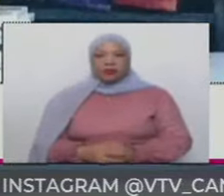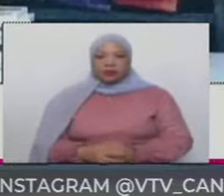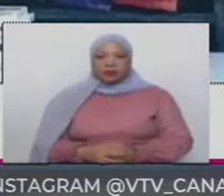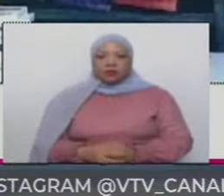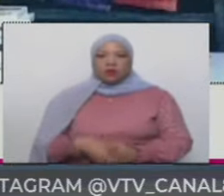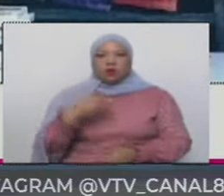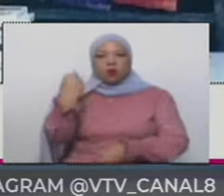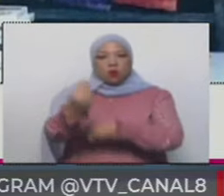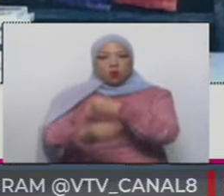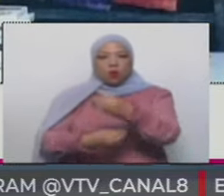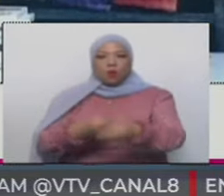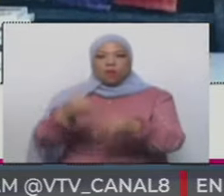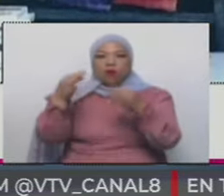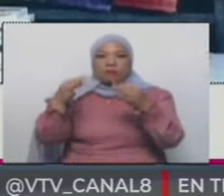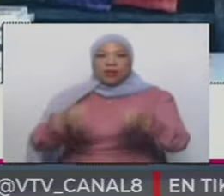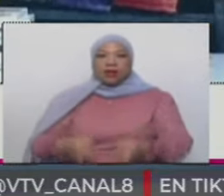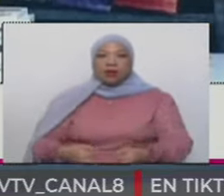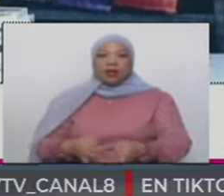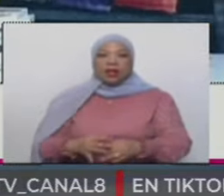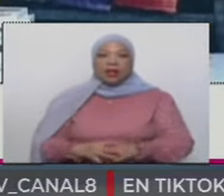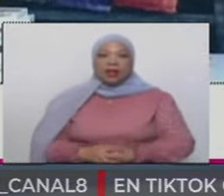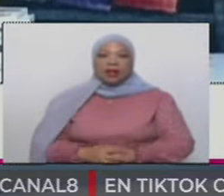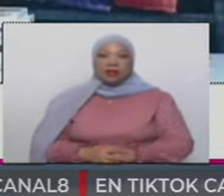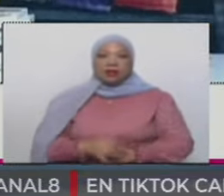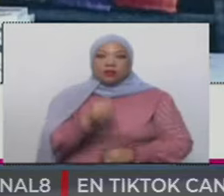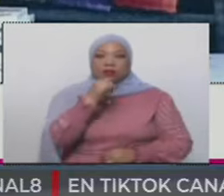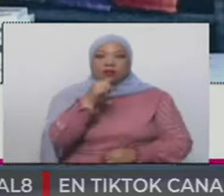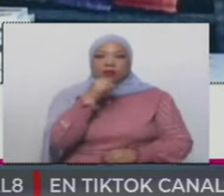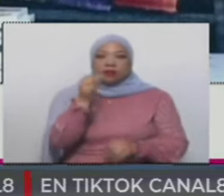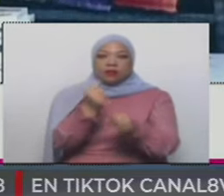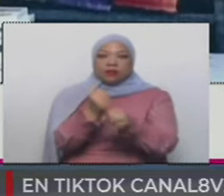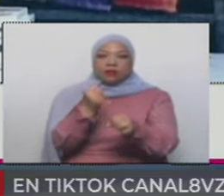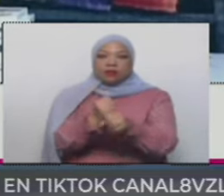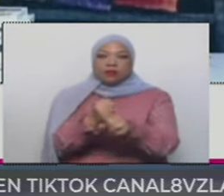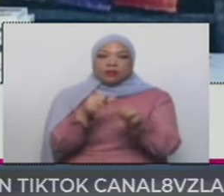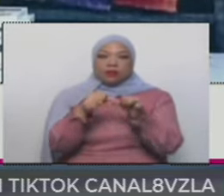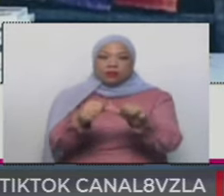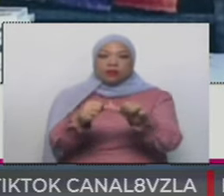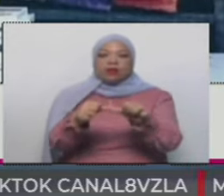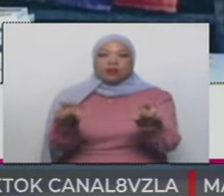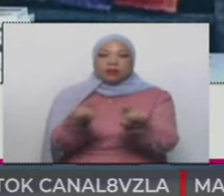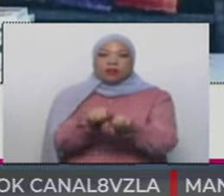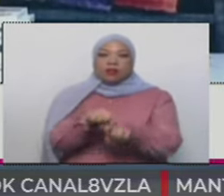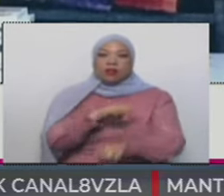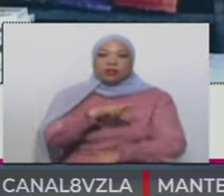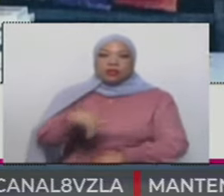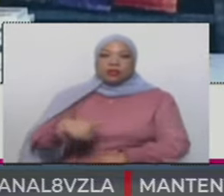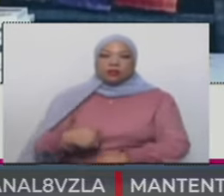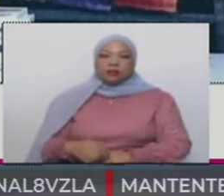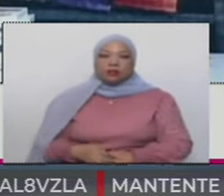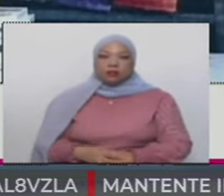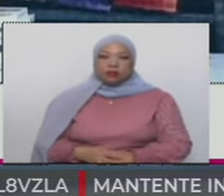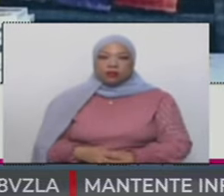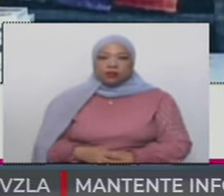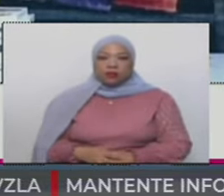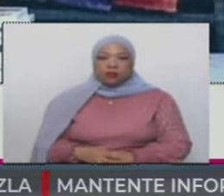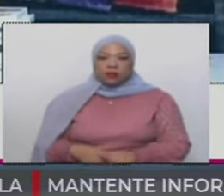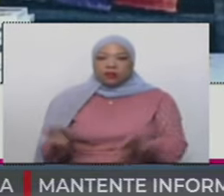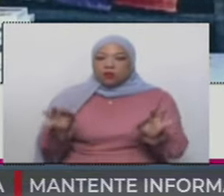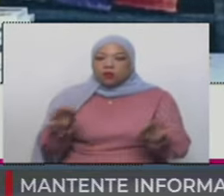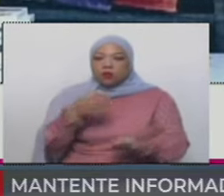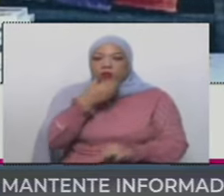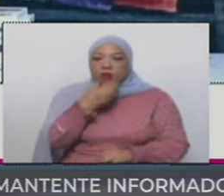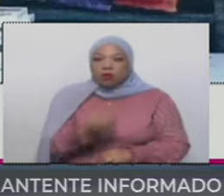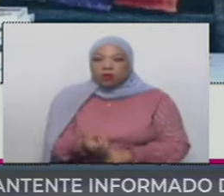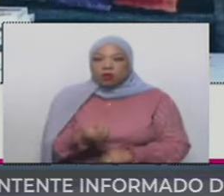como fue decretado, a pesar de que salieron unos tipos con sotana por ahí a decir que no había Navidad si ellos